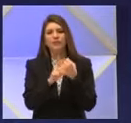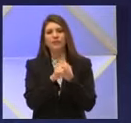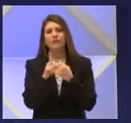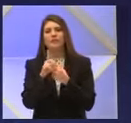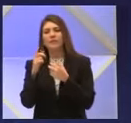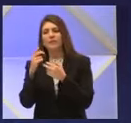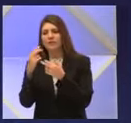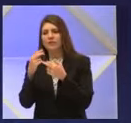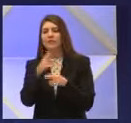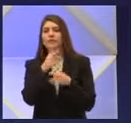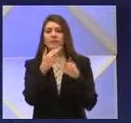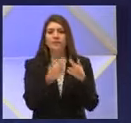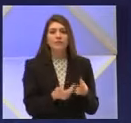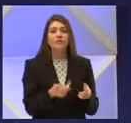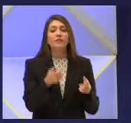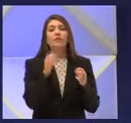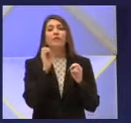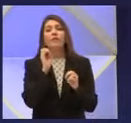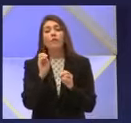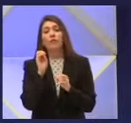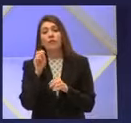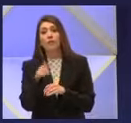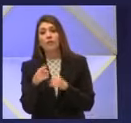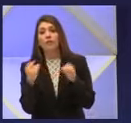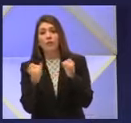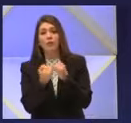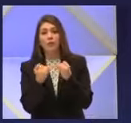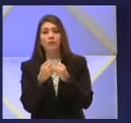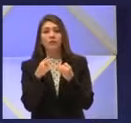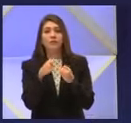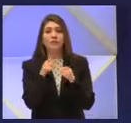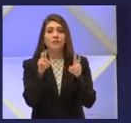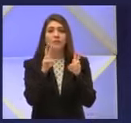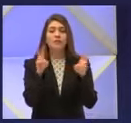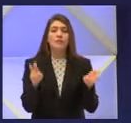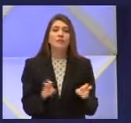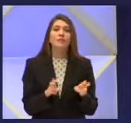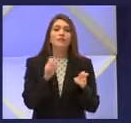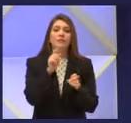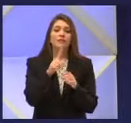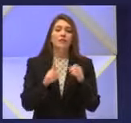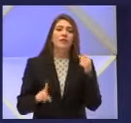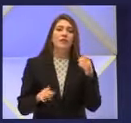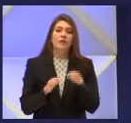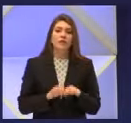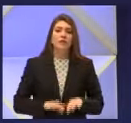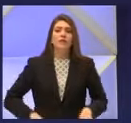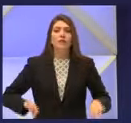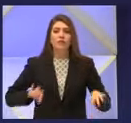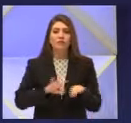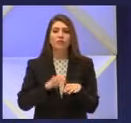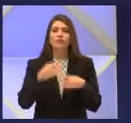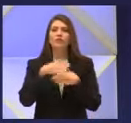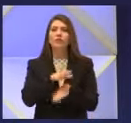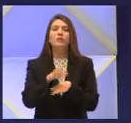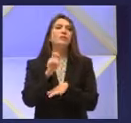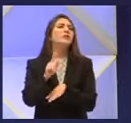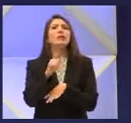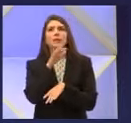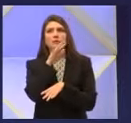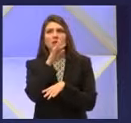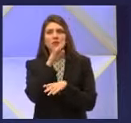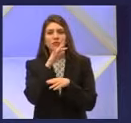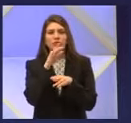y que si es un tema muy importante el de la basura espacial que ramón no le gusta el